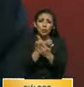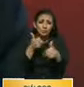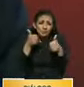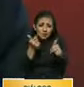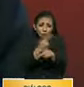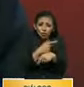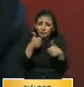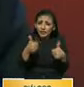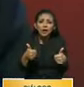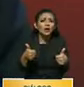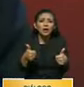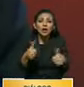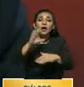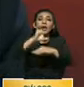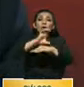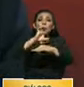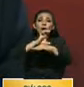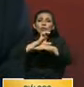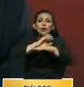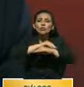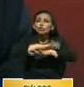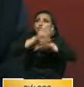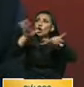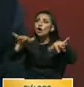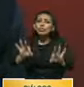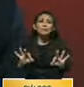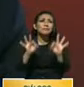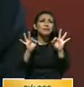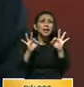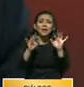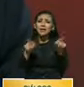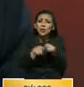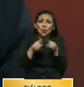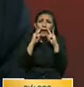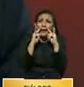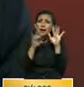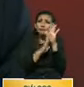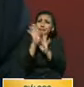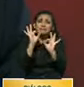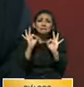productivo. Ecuador tiene todo para ser un país rico y por eso es